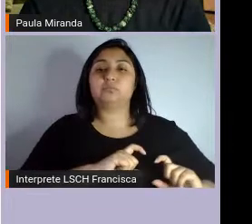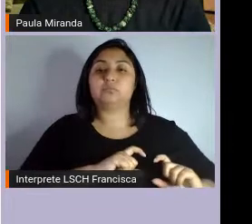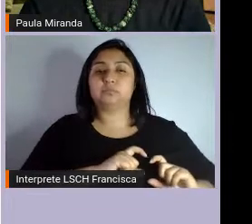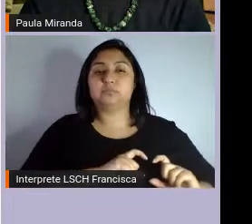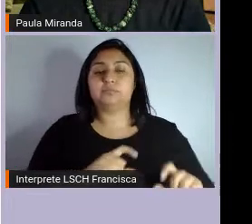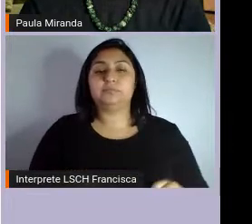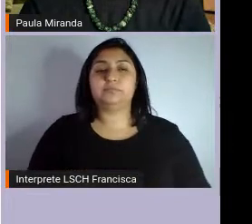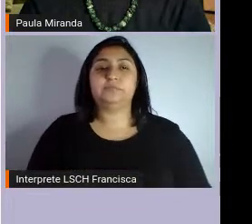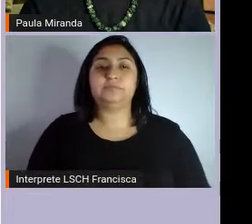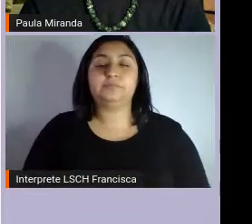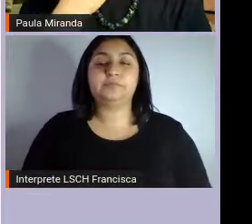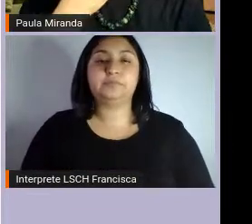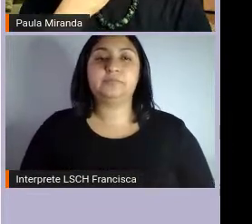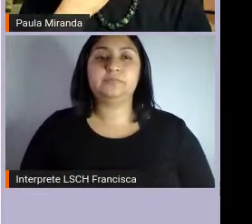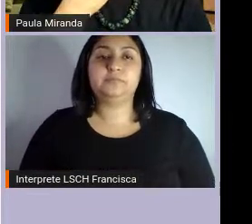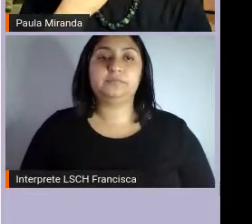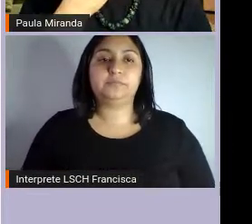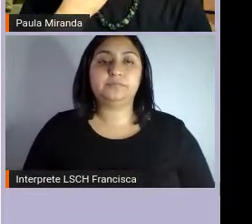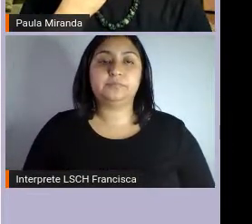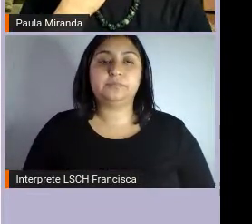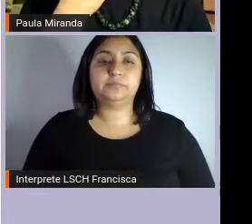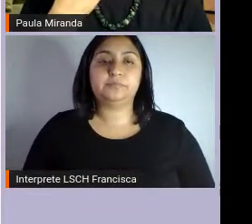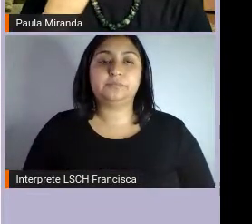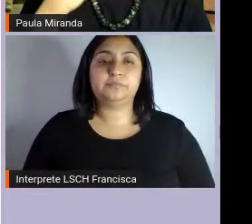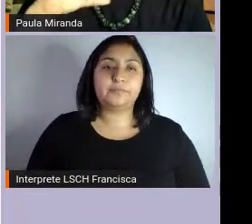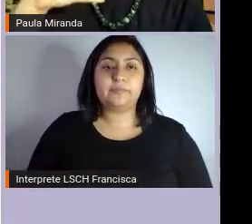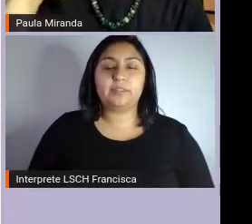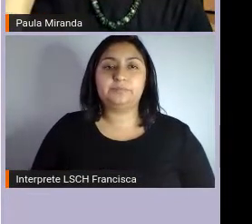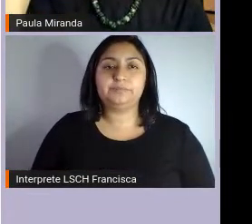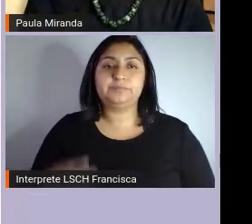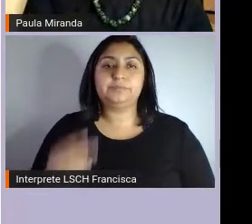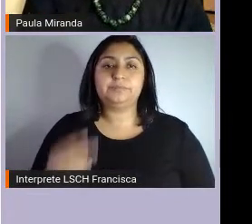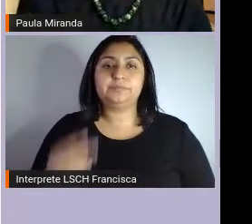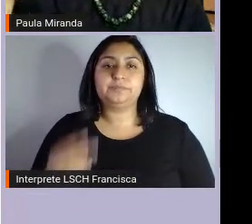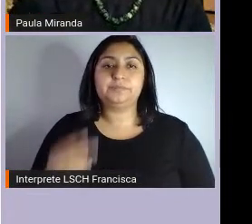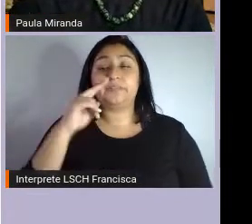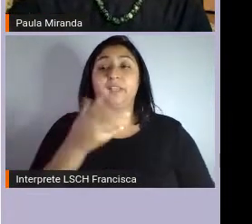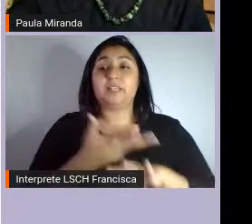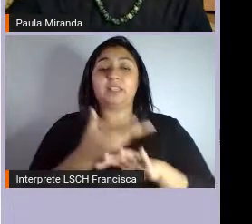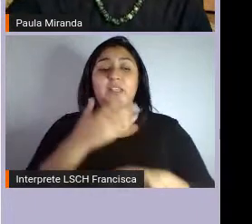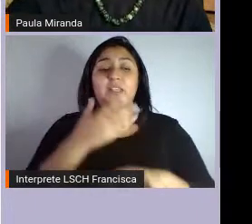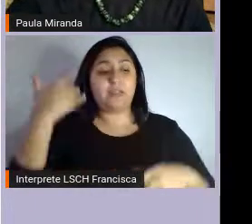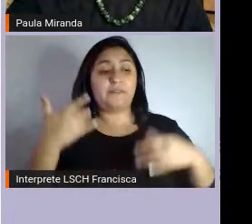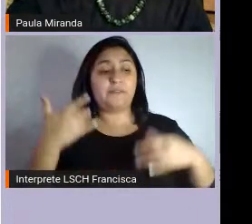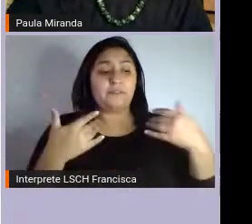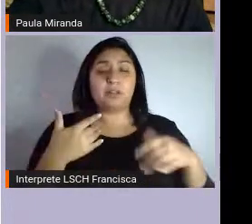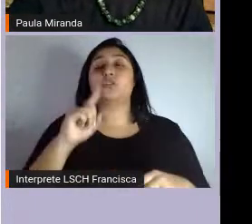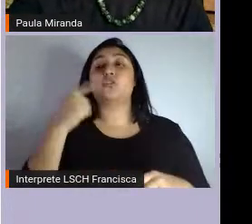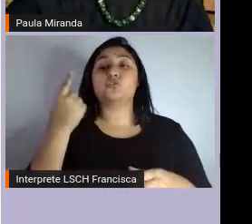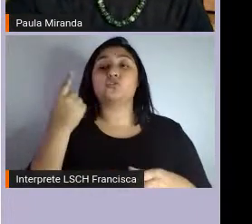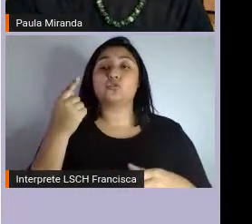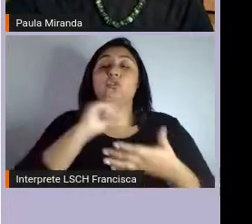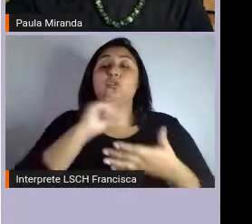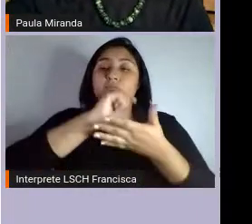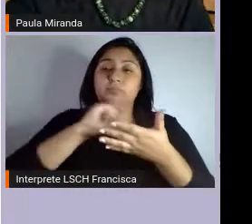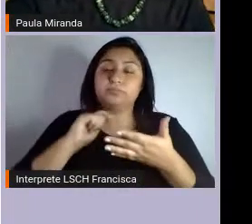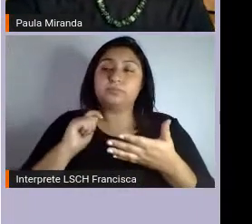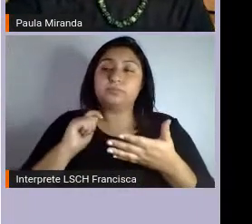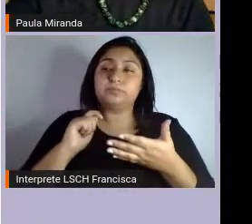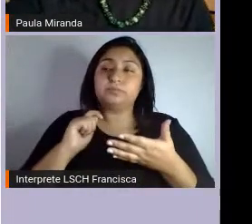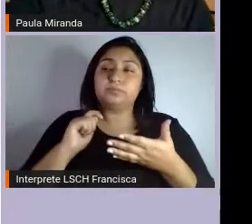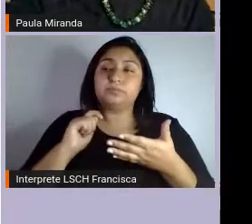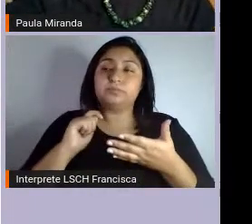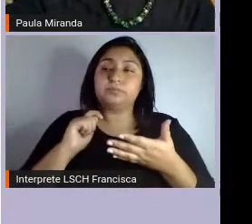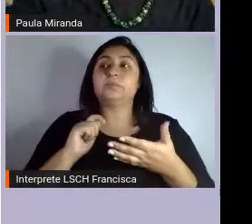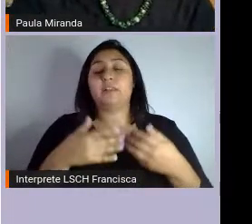se fijan que aquí hay una Violeta Parra, no solamente que compone libremente, que rescata la tradición,